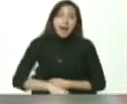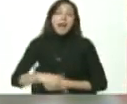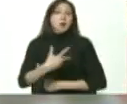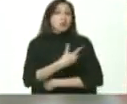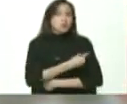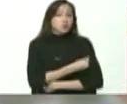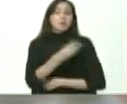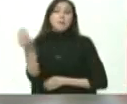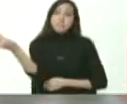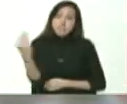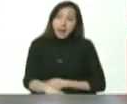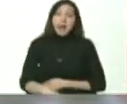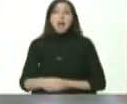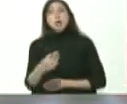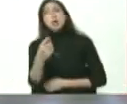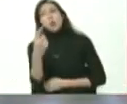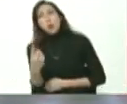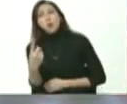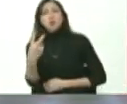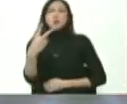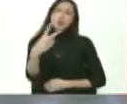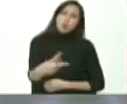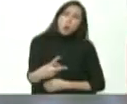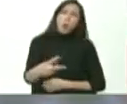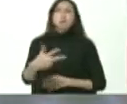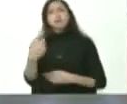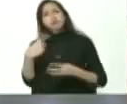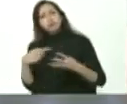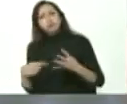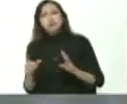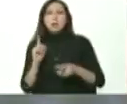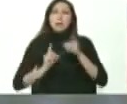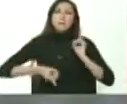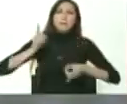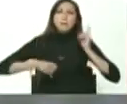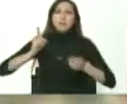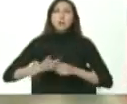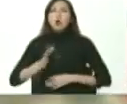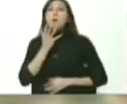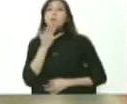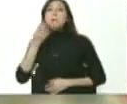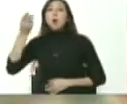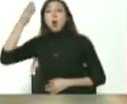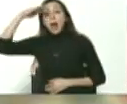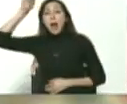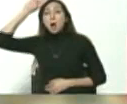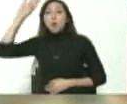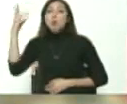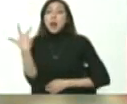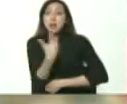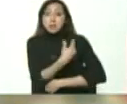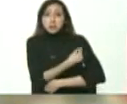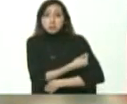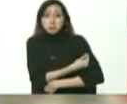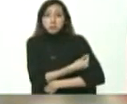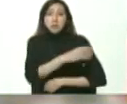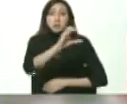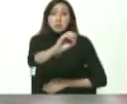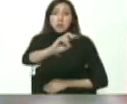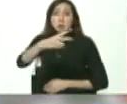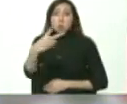un refuerzo, dos refuerzos. Las vacunas cubanas, Soberana 02 y